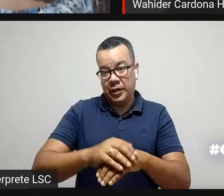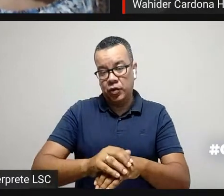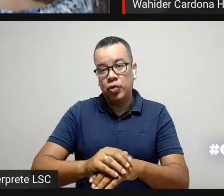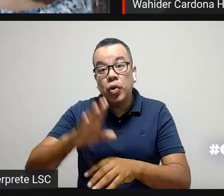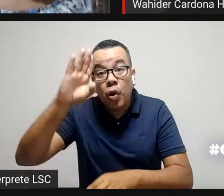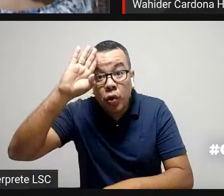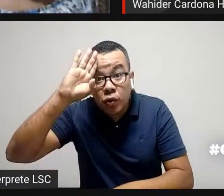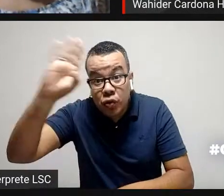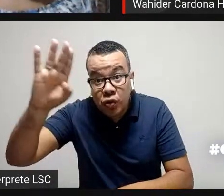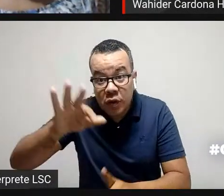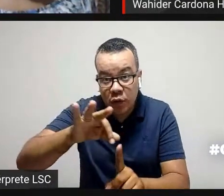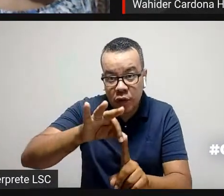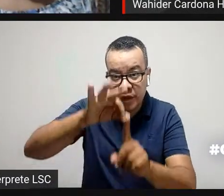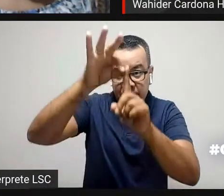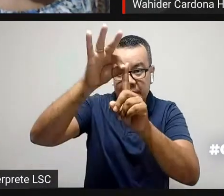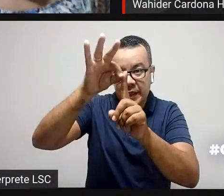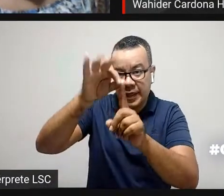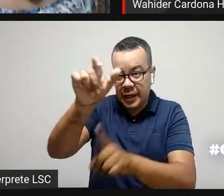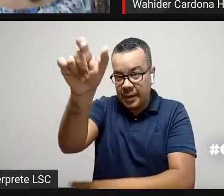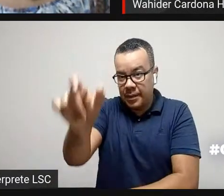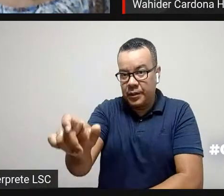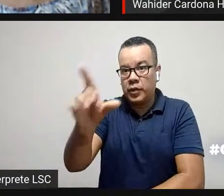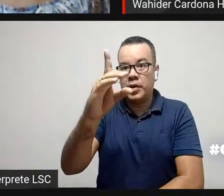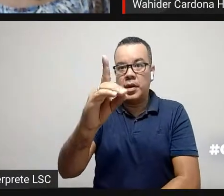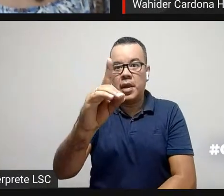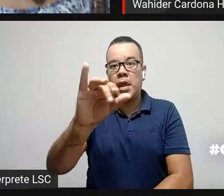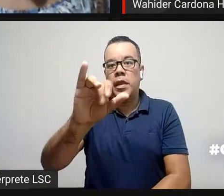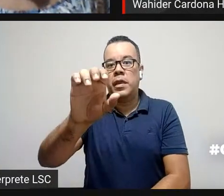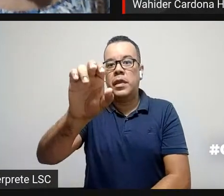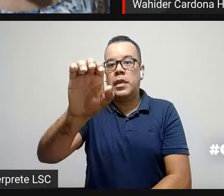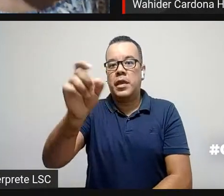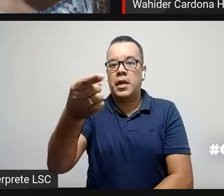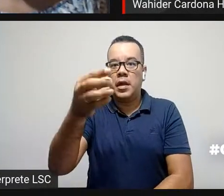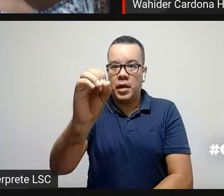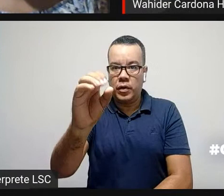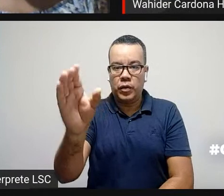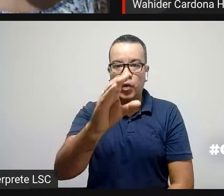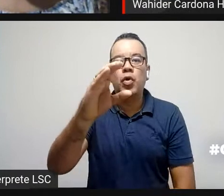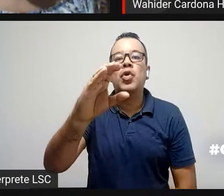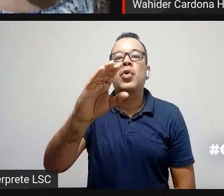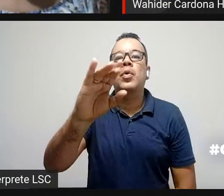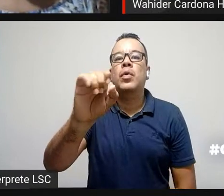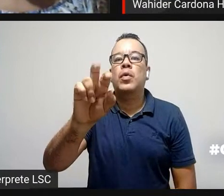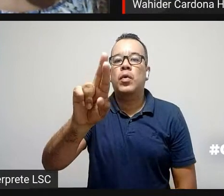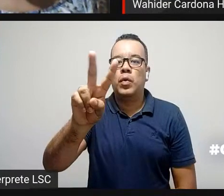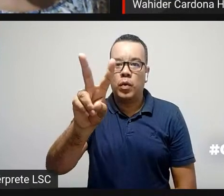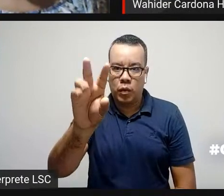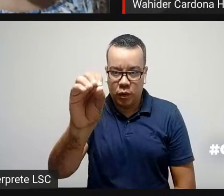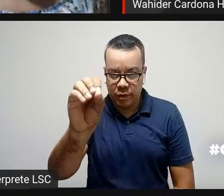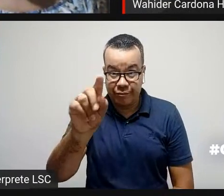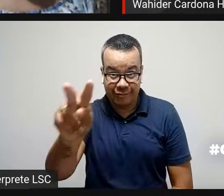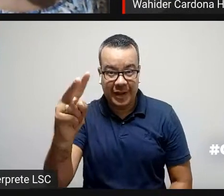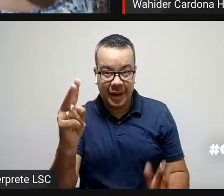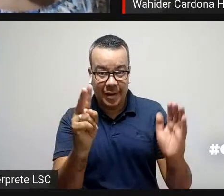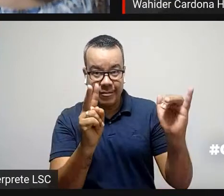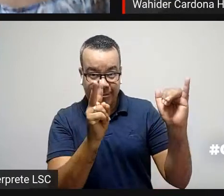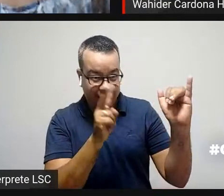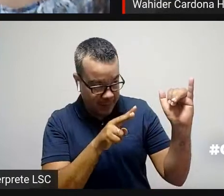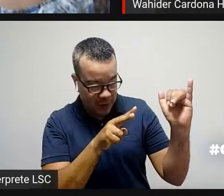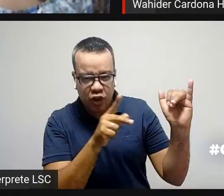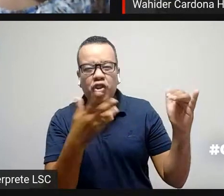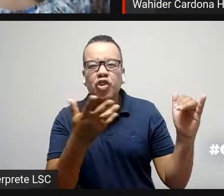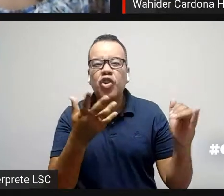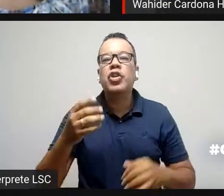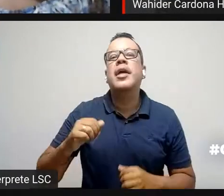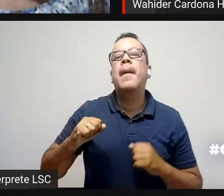nos está viendo creo que desde Bogotá, que también hace parte de esos espacios de taller en las